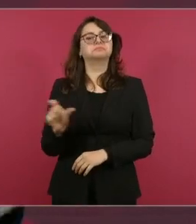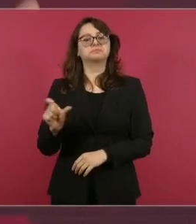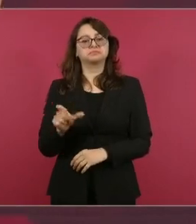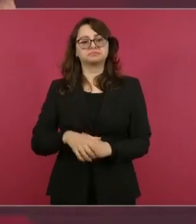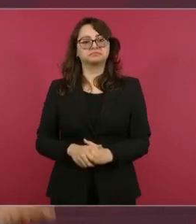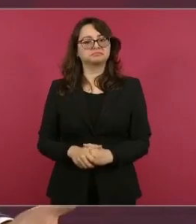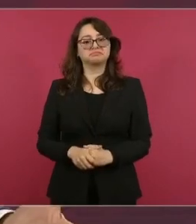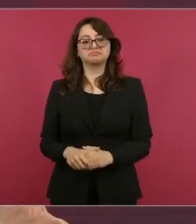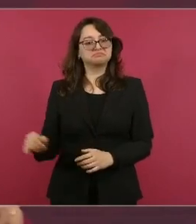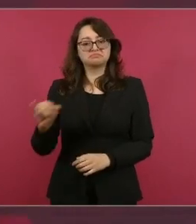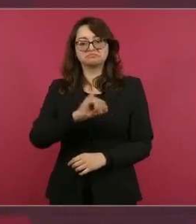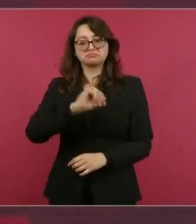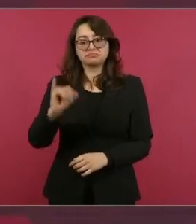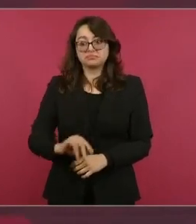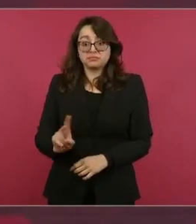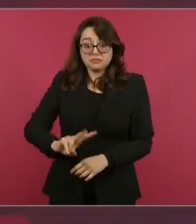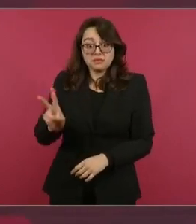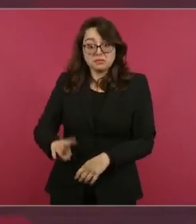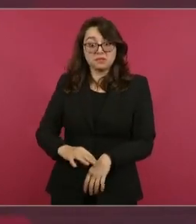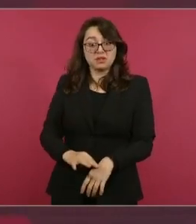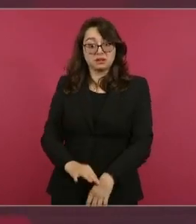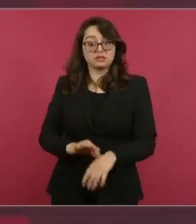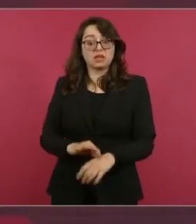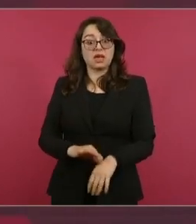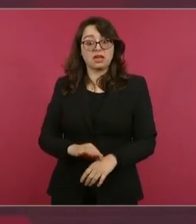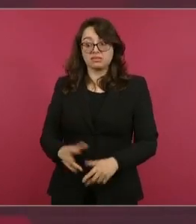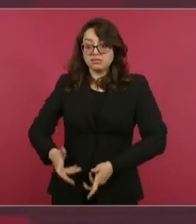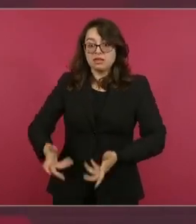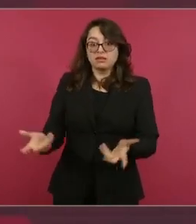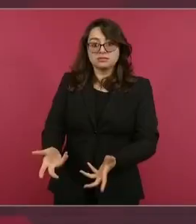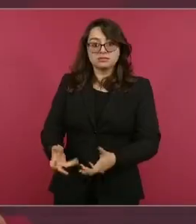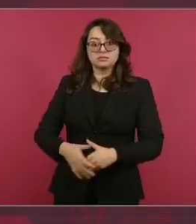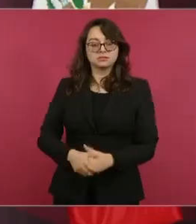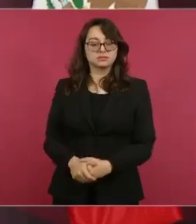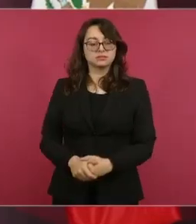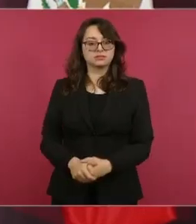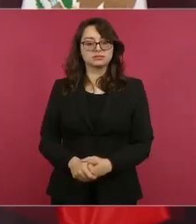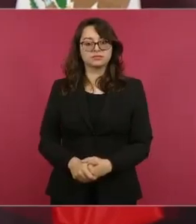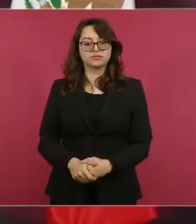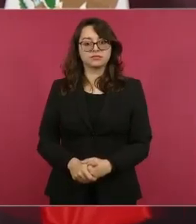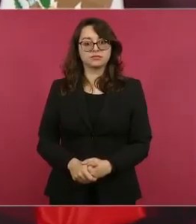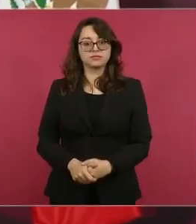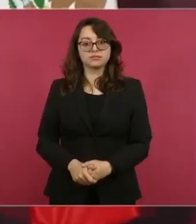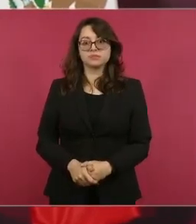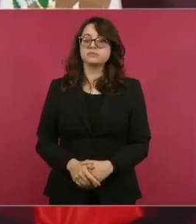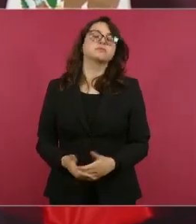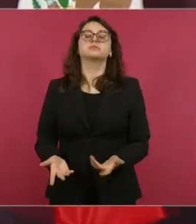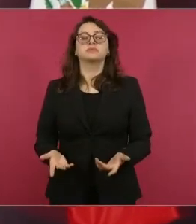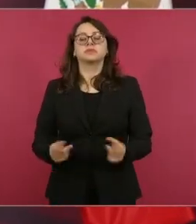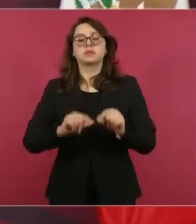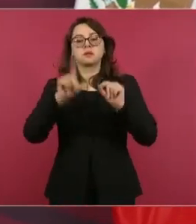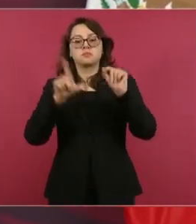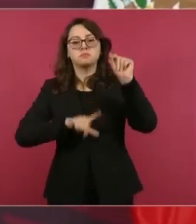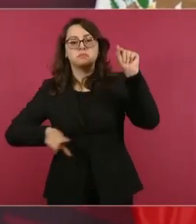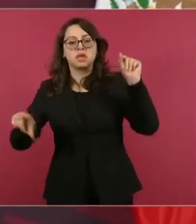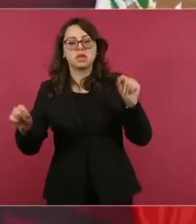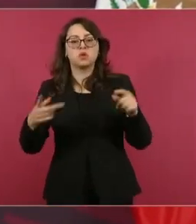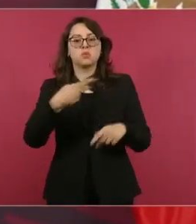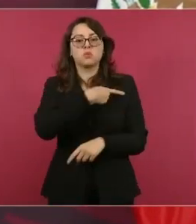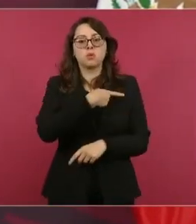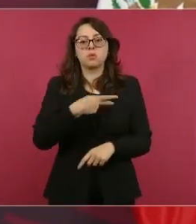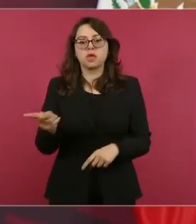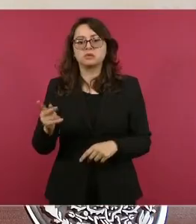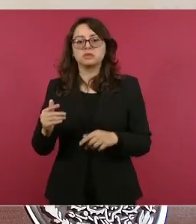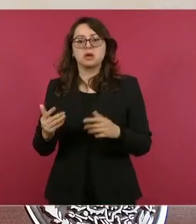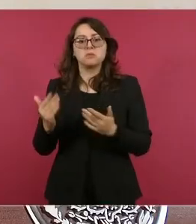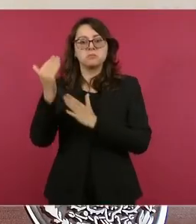hechos, ¿no? No palabras. Chiapas fue el estado que redujo más la